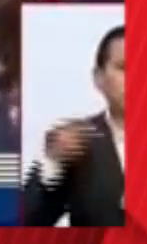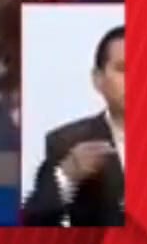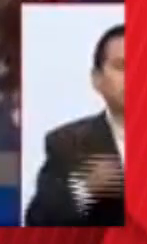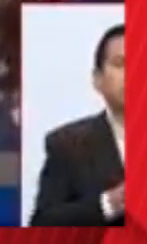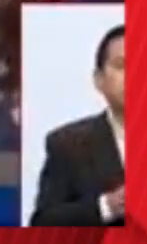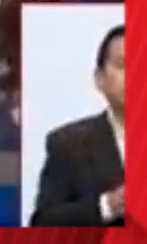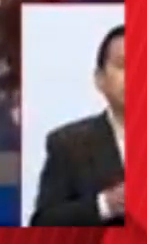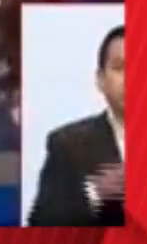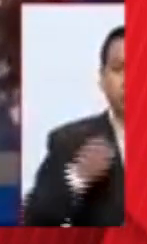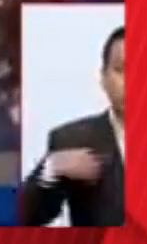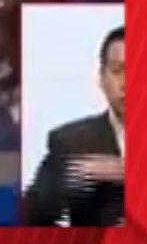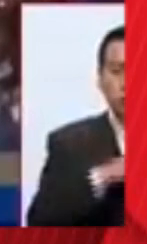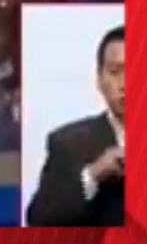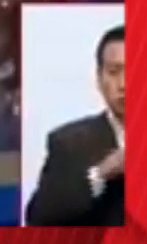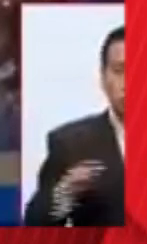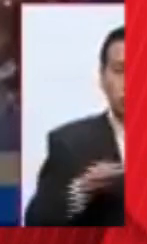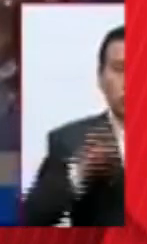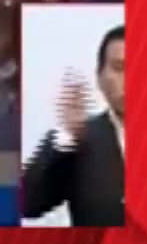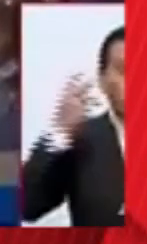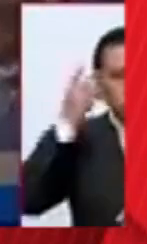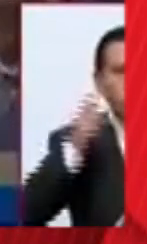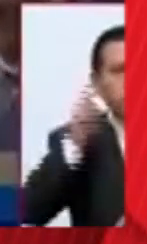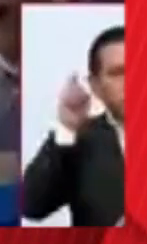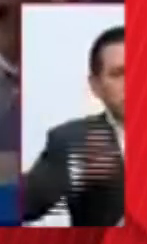como movimiento político tenemos que tener